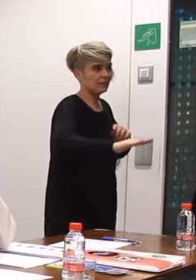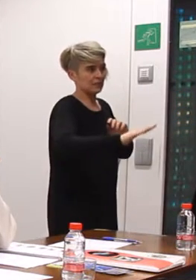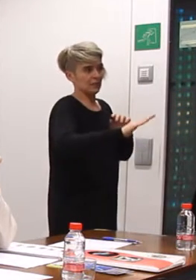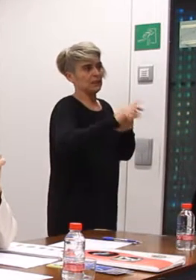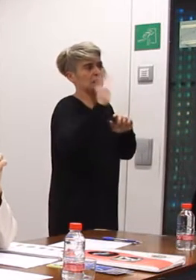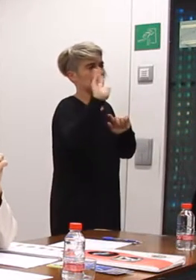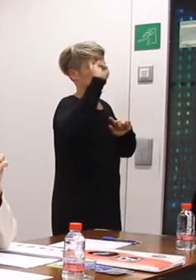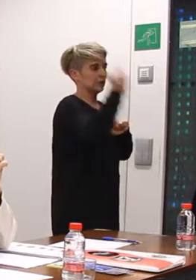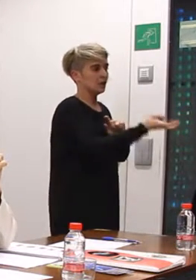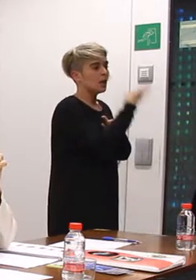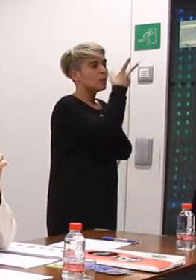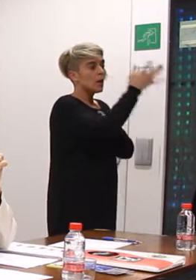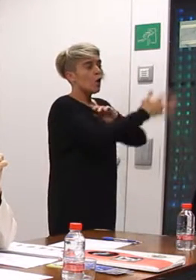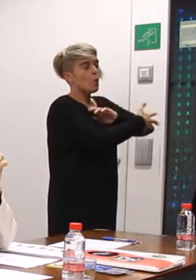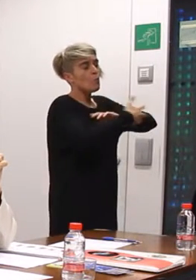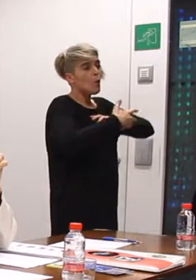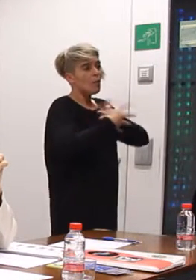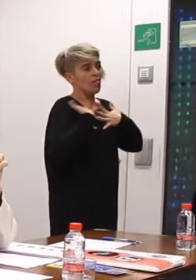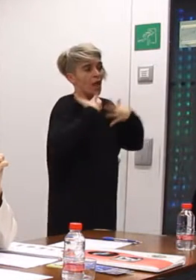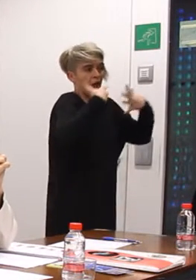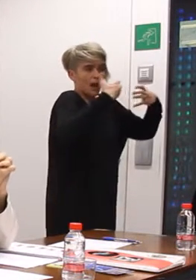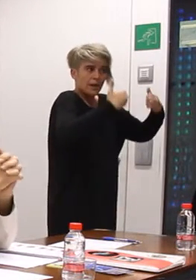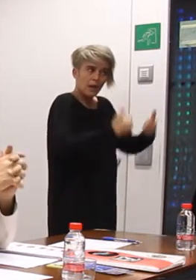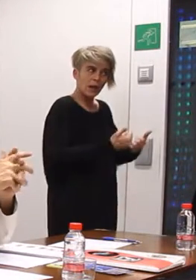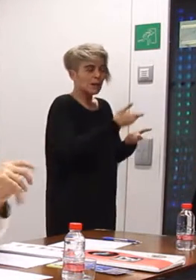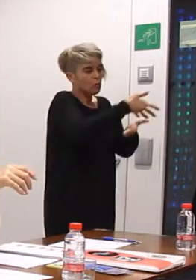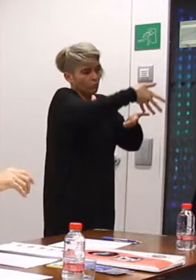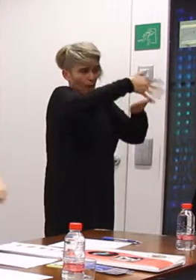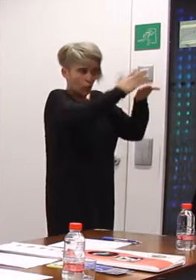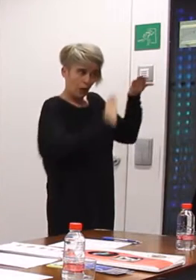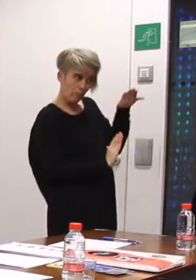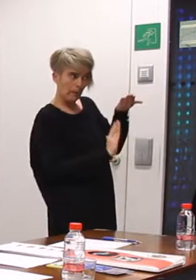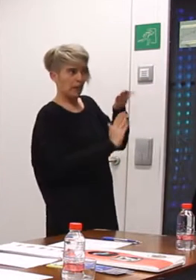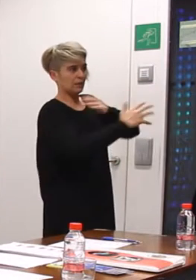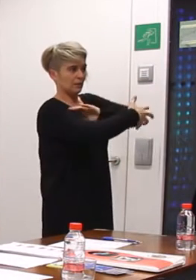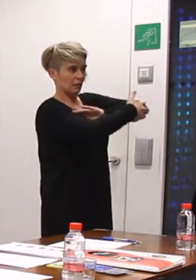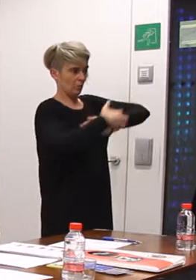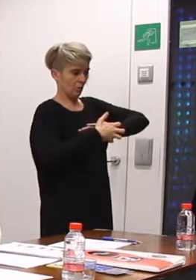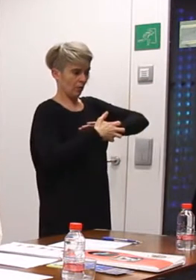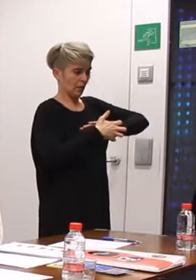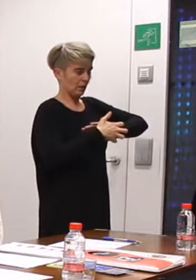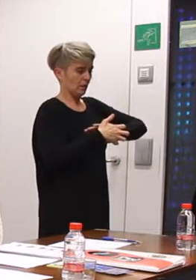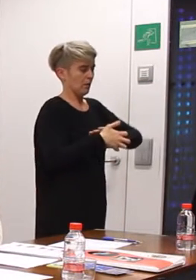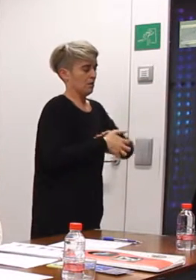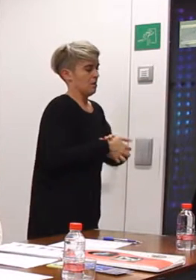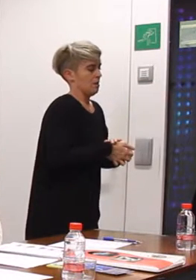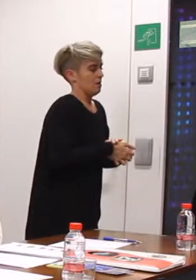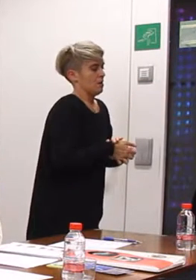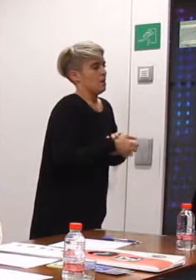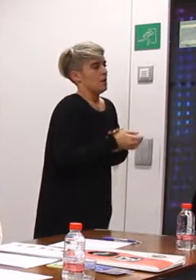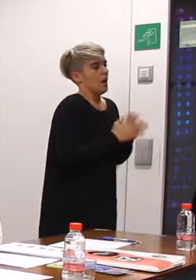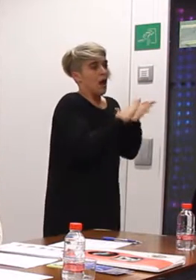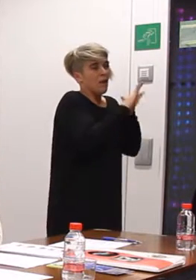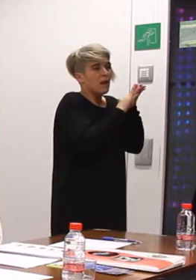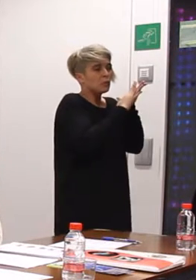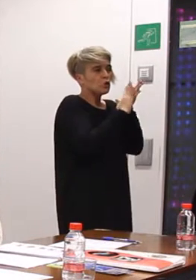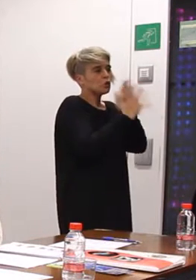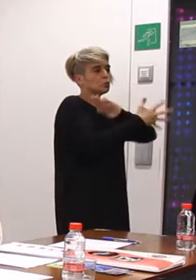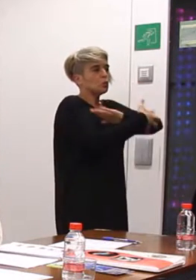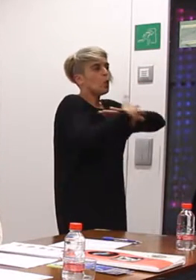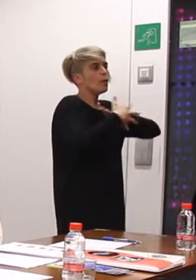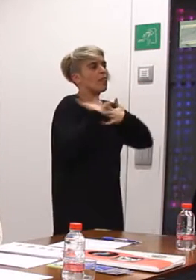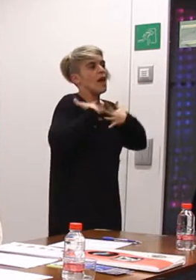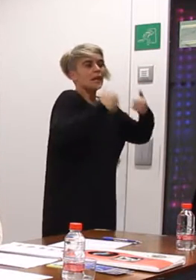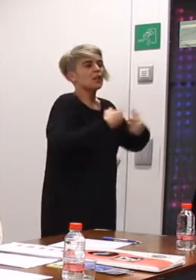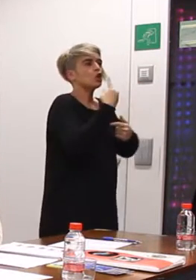energética es una de las caras importantes de la pobreza. Hablar de pobreza energética no es solo hablar